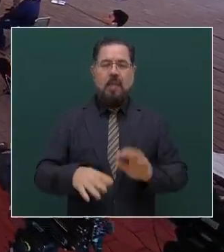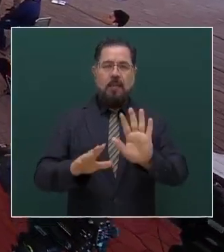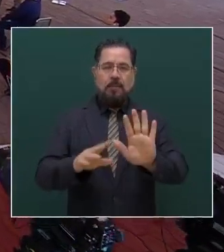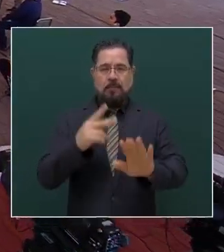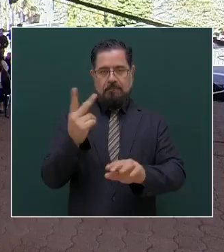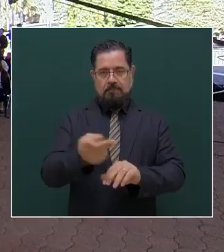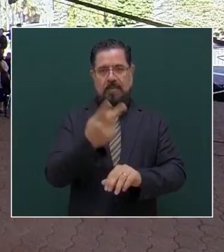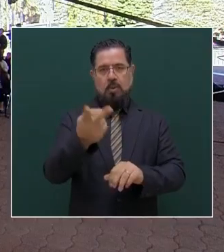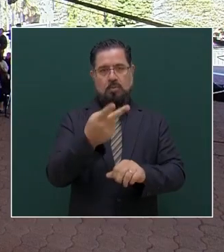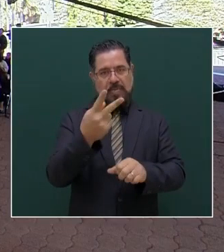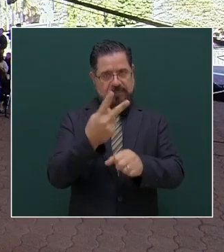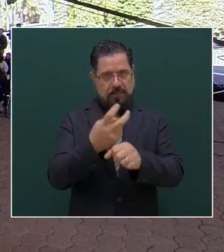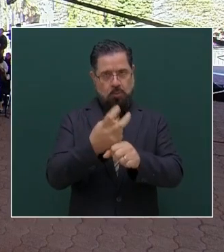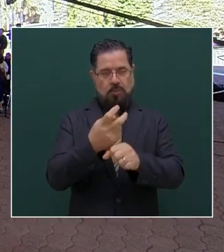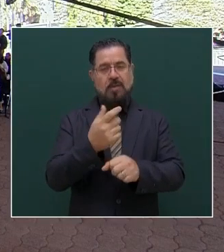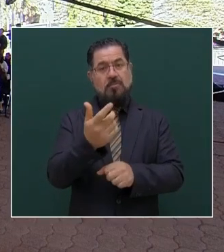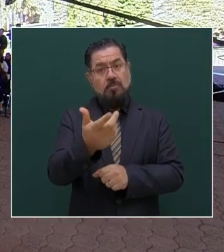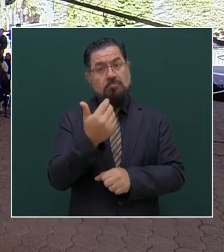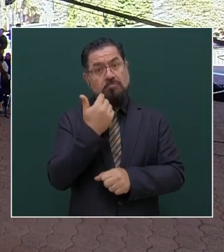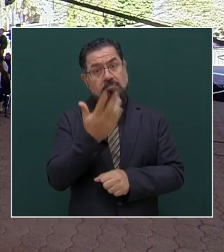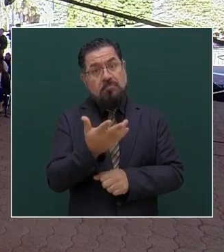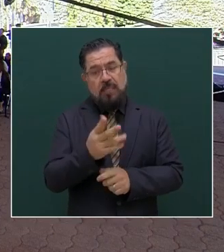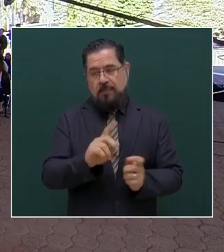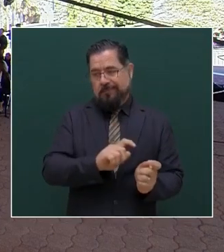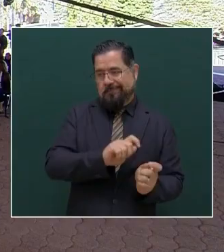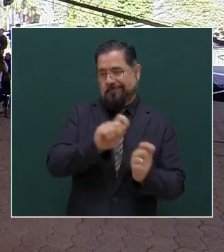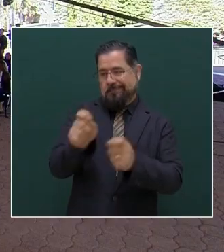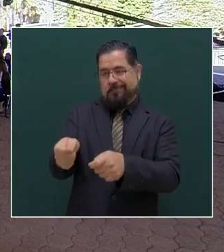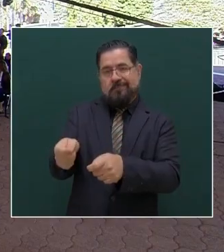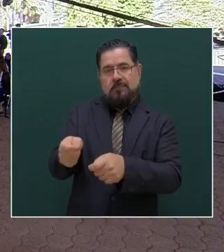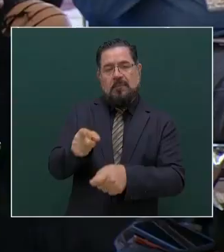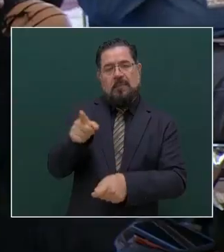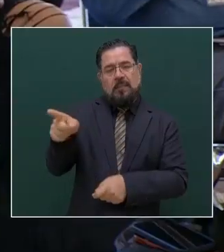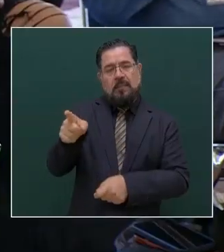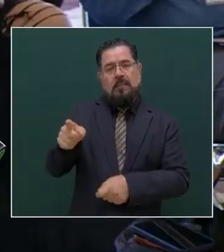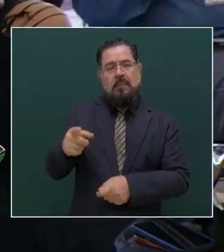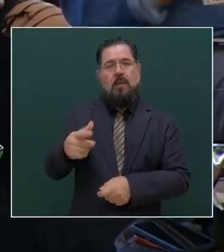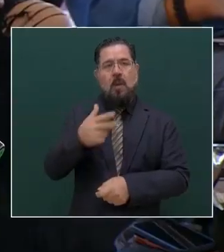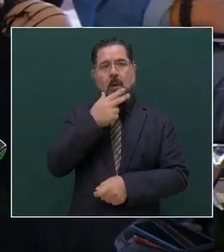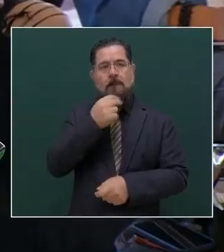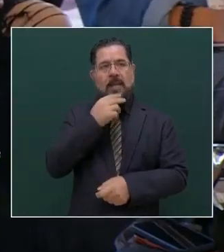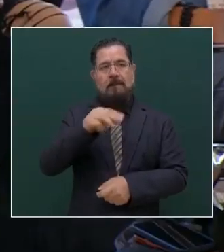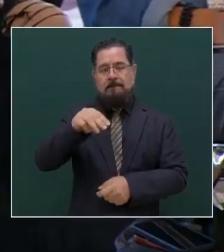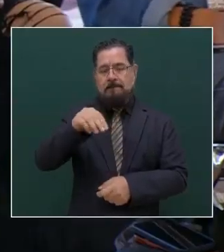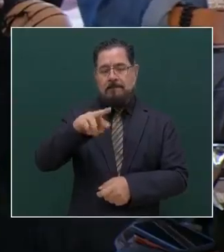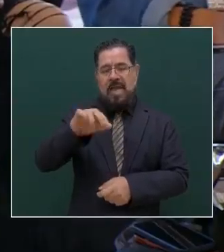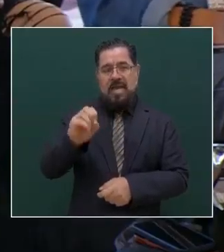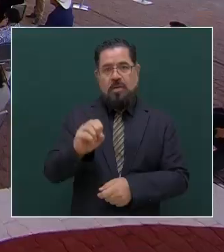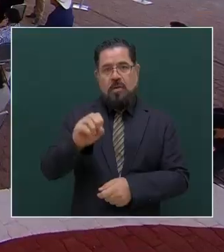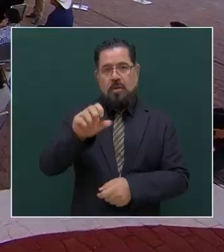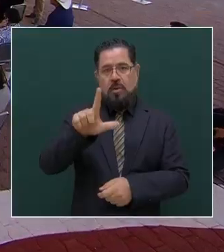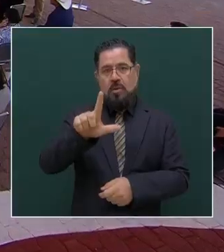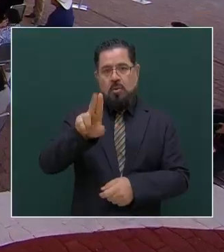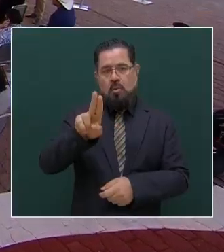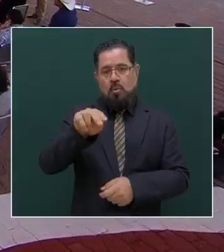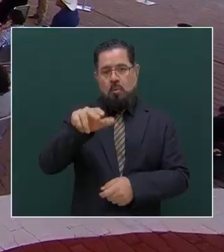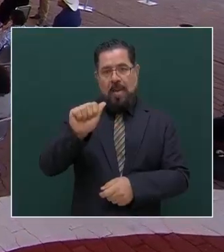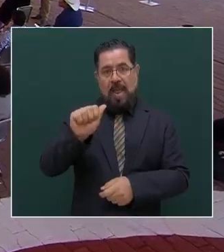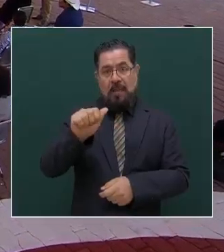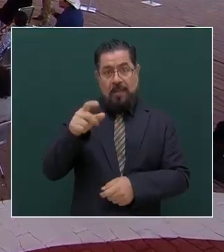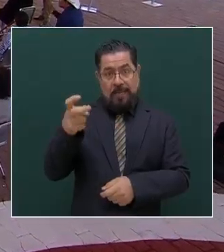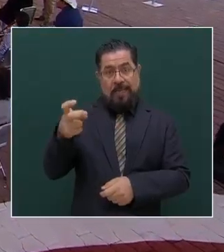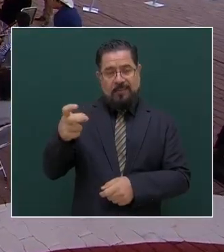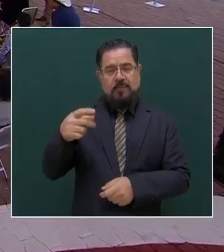si me lo permite, quisiera cedérsela a Mario Luna, que es de una radio indígena que está aquí. Sí. Sí.